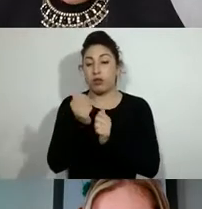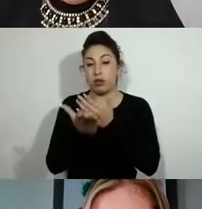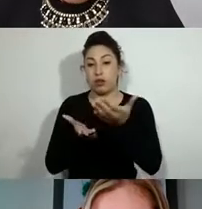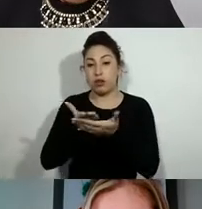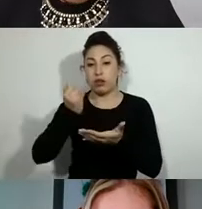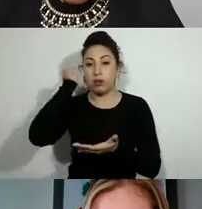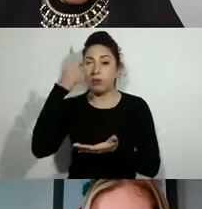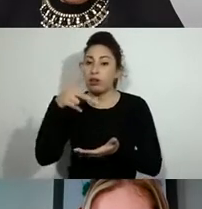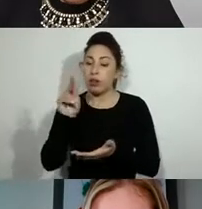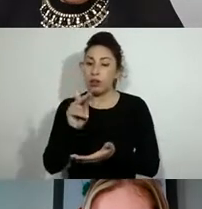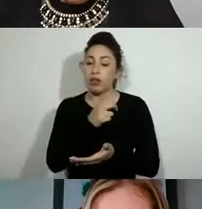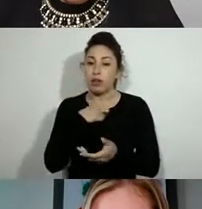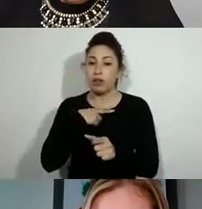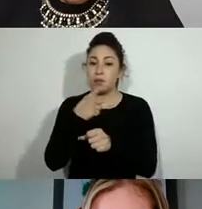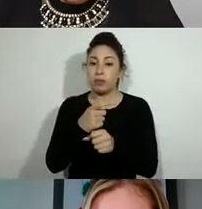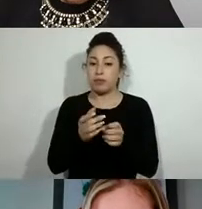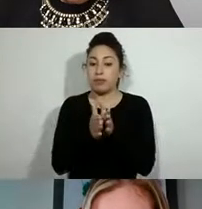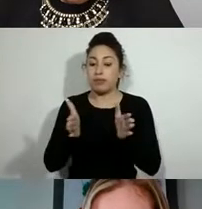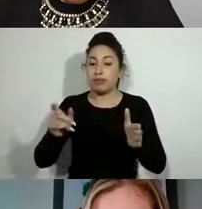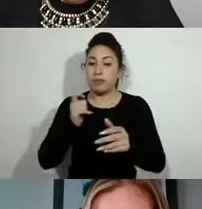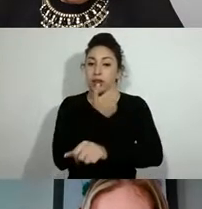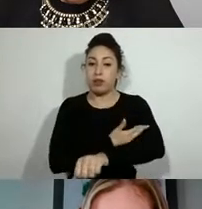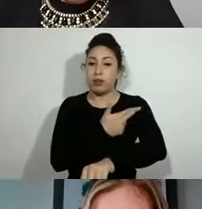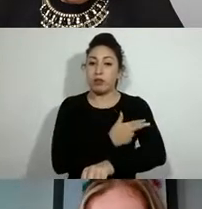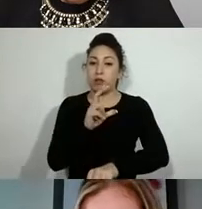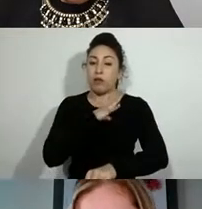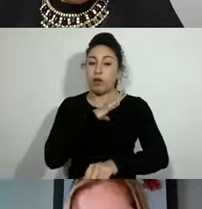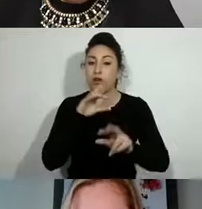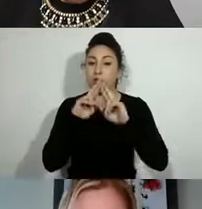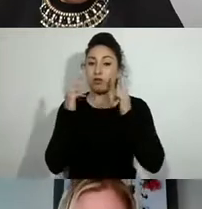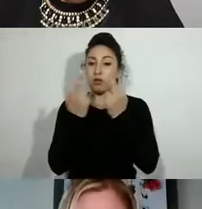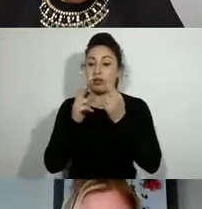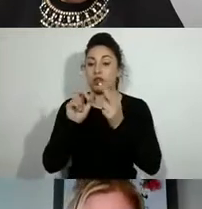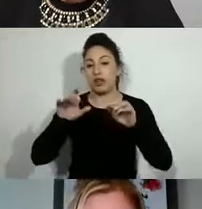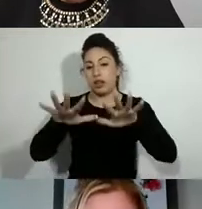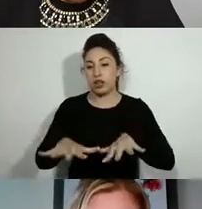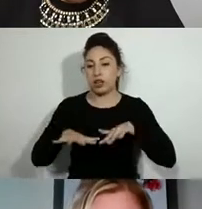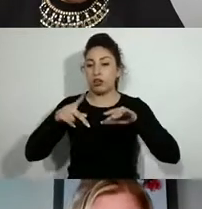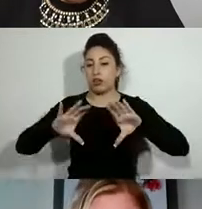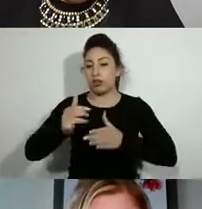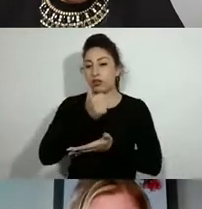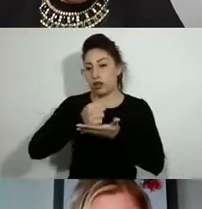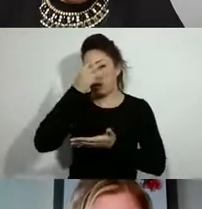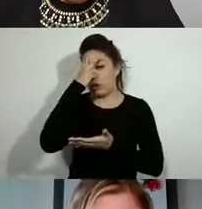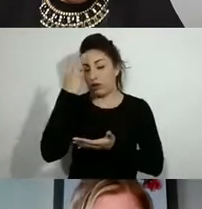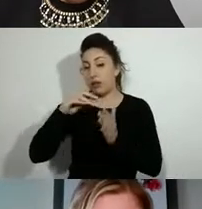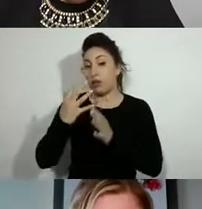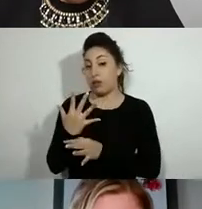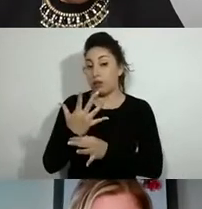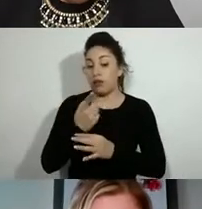es durante la conducción de una sesión del Congreso de la Ciudad de México.